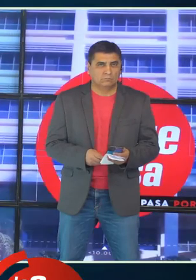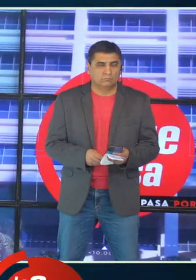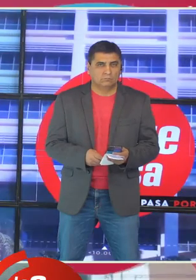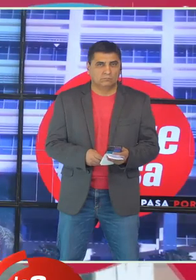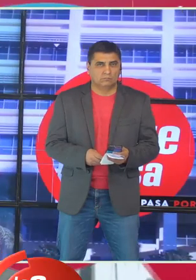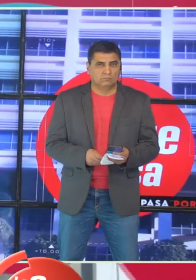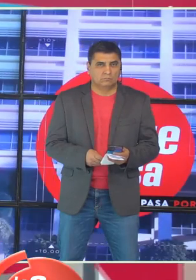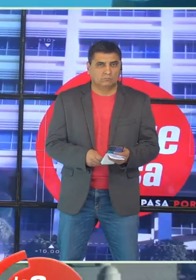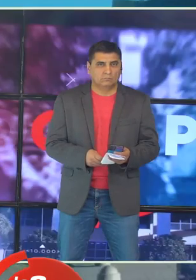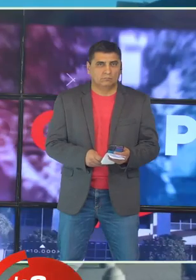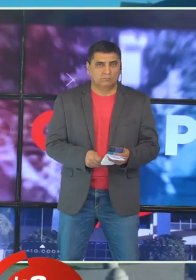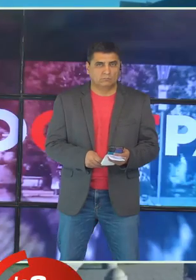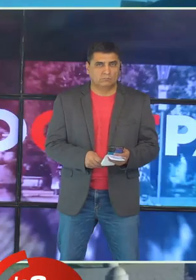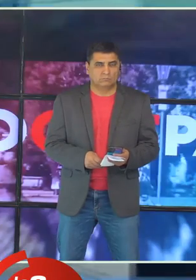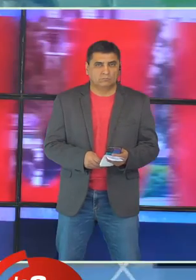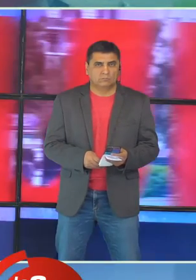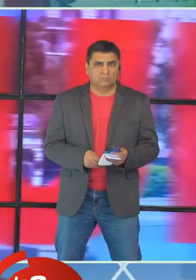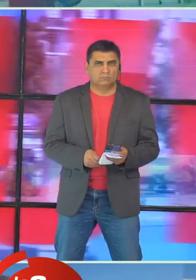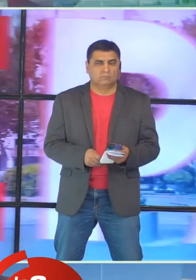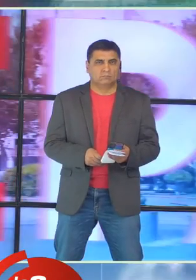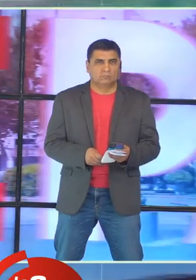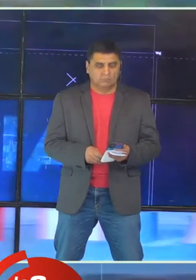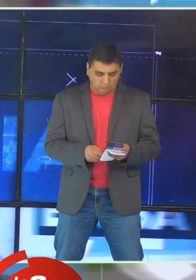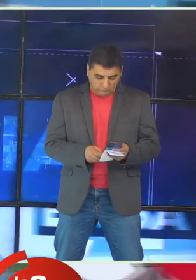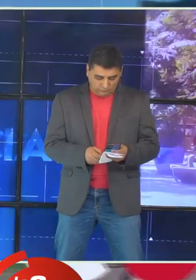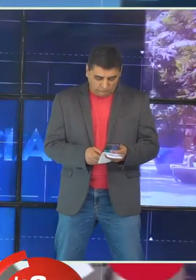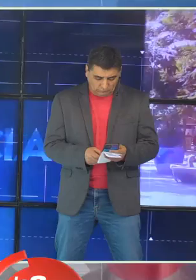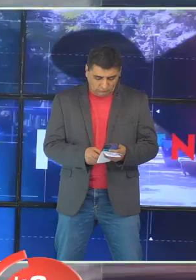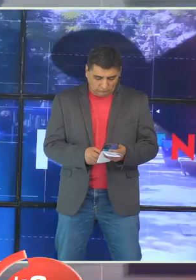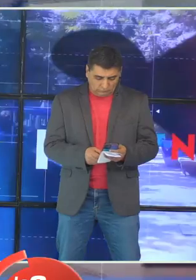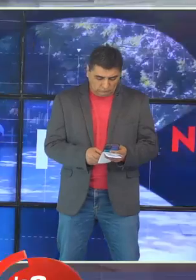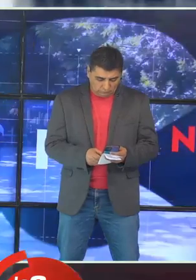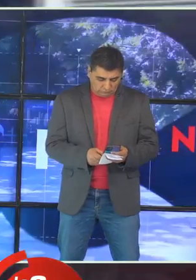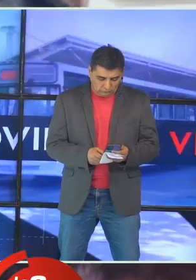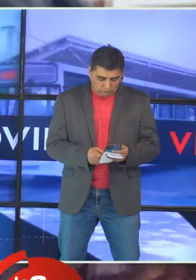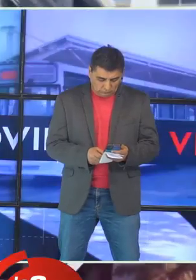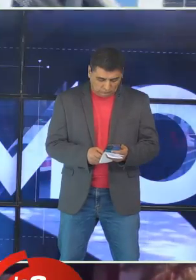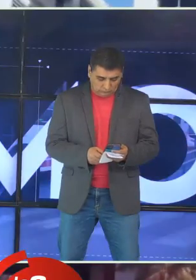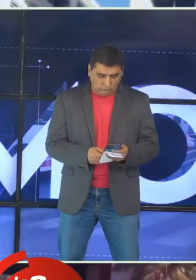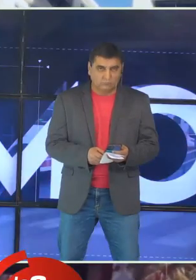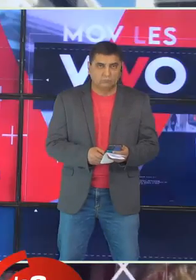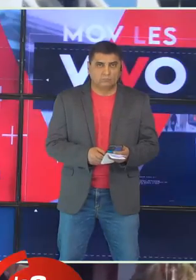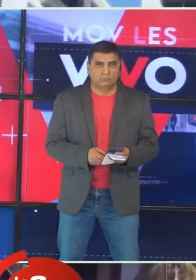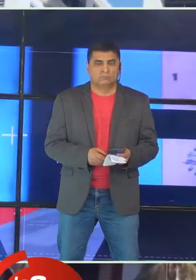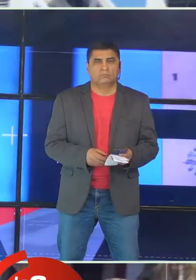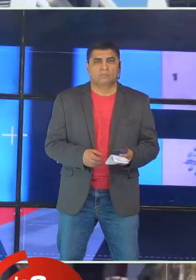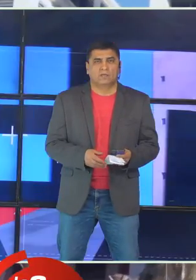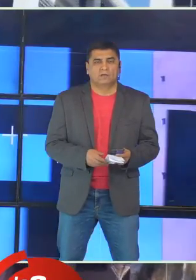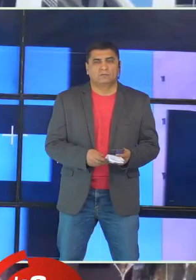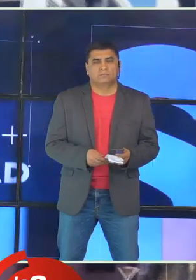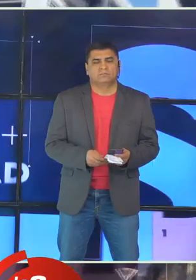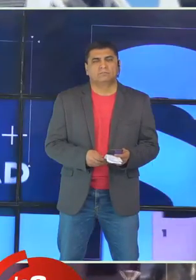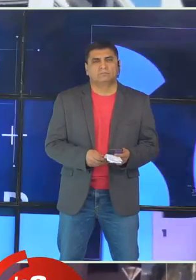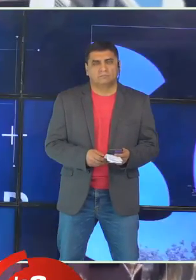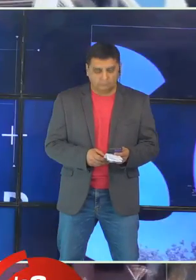partir de ahí podemos tener algún indicio de que esta paciente tiene una patología. Tenía igual algunas preguntas. Si a eso